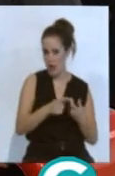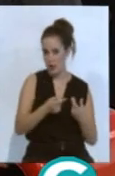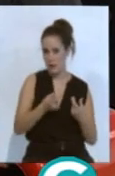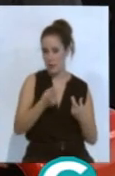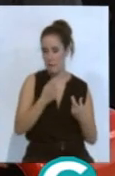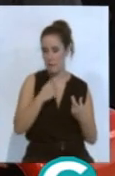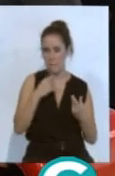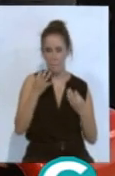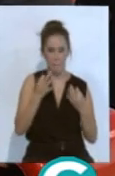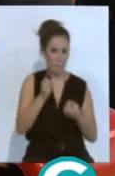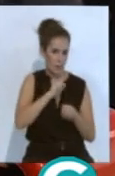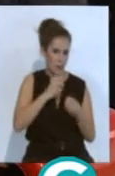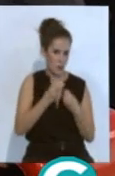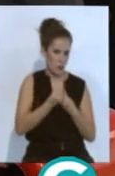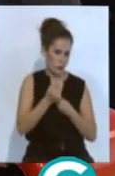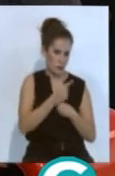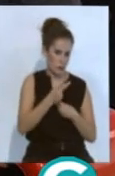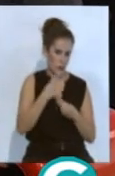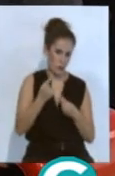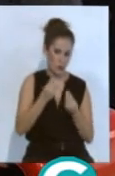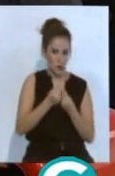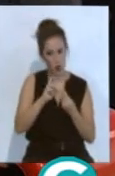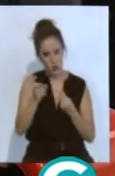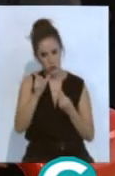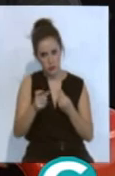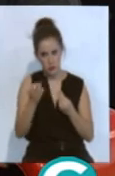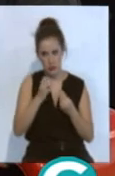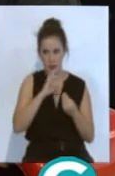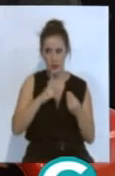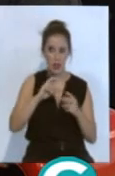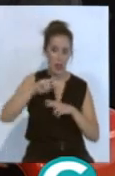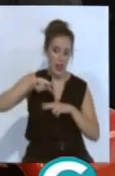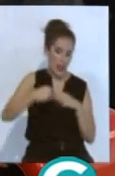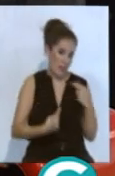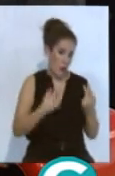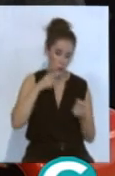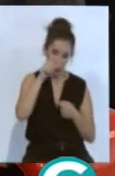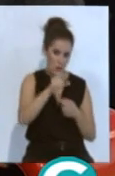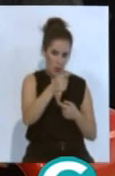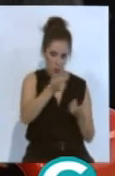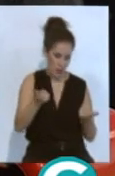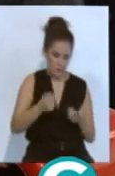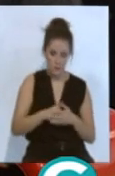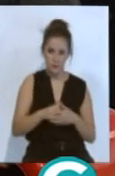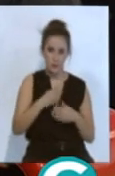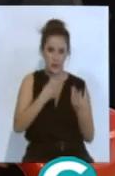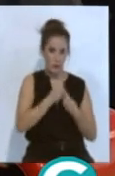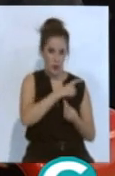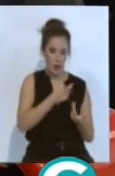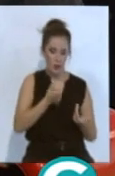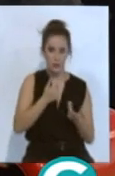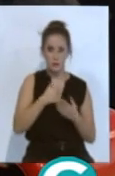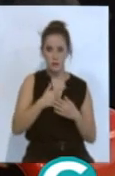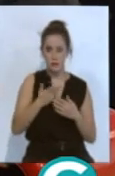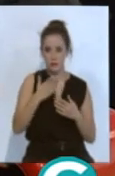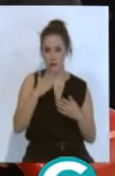cantado en escena siempre han estado uno al lado del otro. Entonces, ¿quién tiene que ser el heredero de la escena? ¿Qué pasa? Pues el que estaba al lado de él y moría